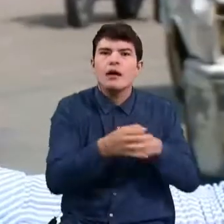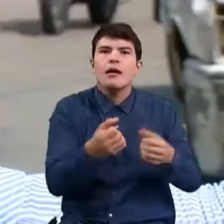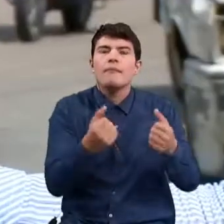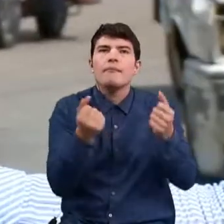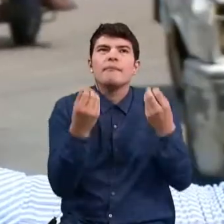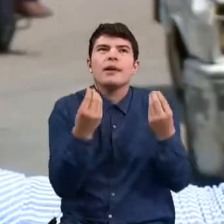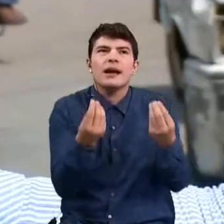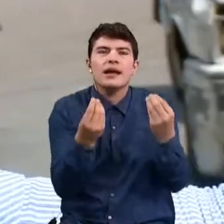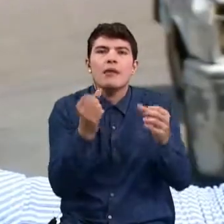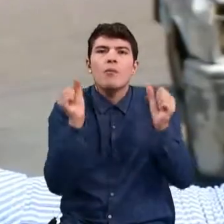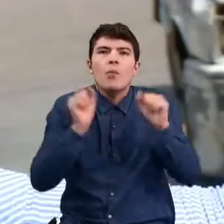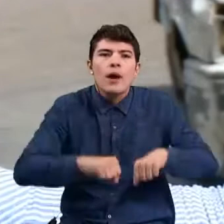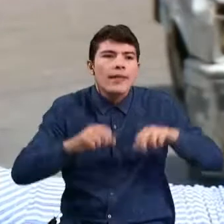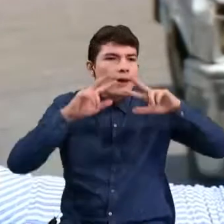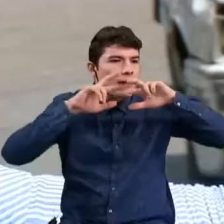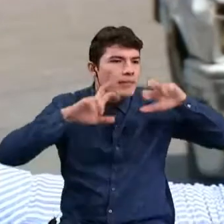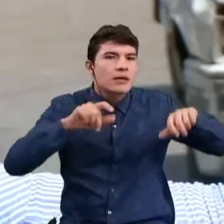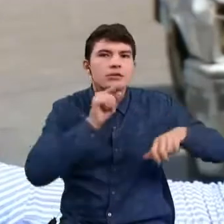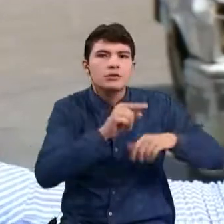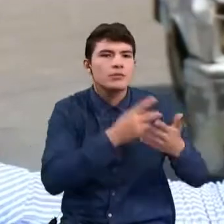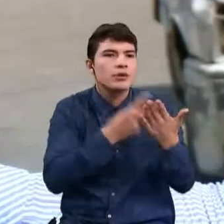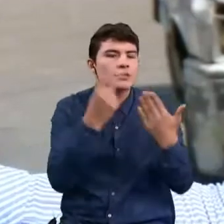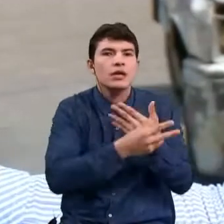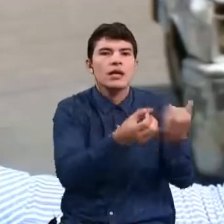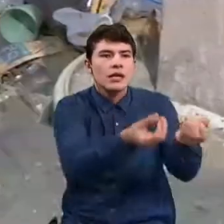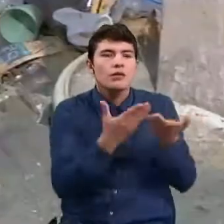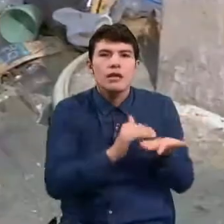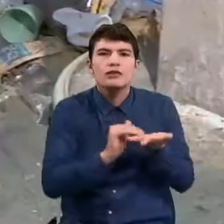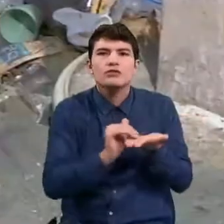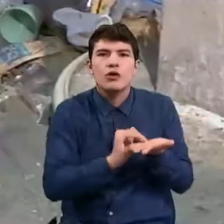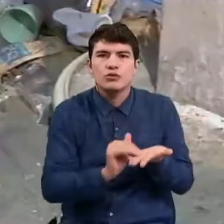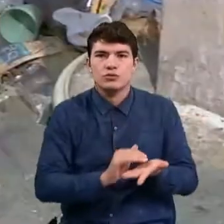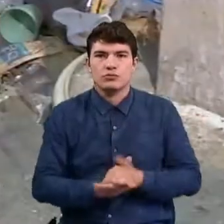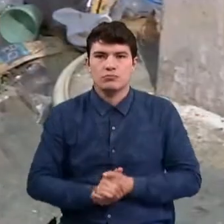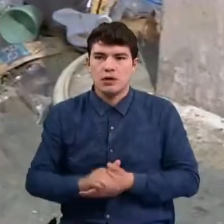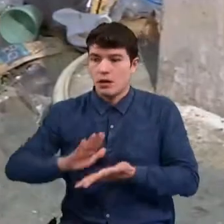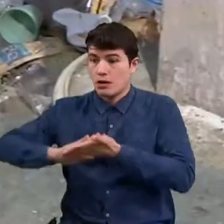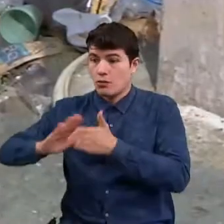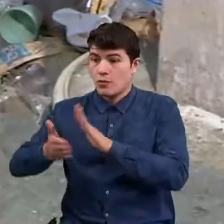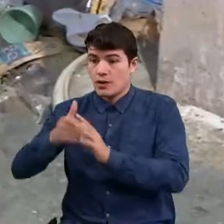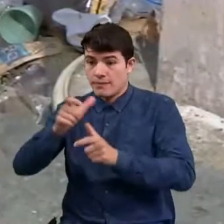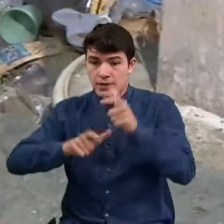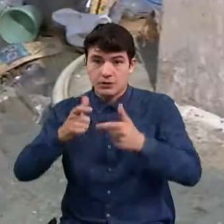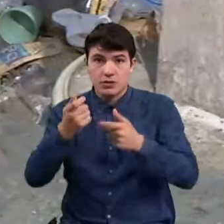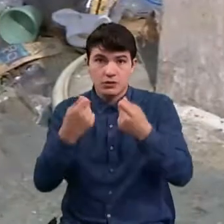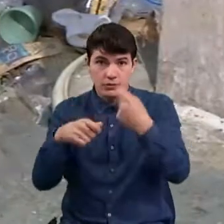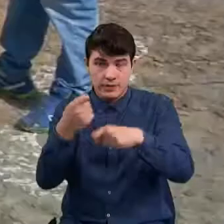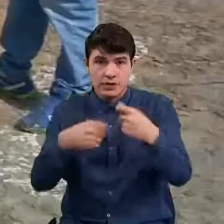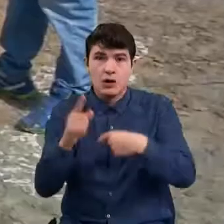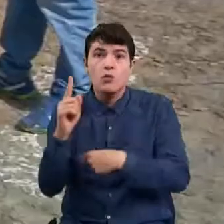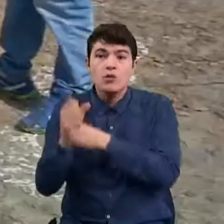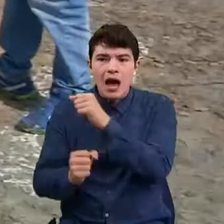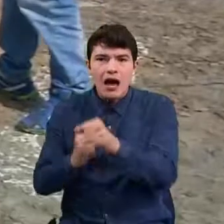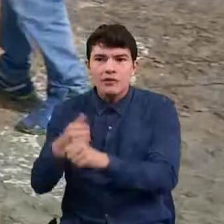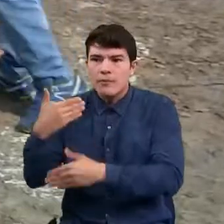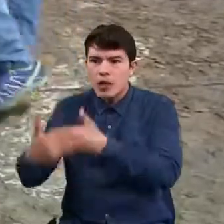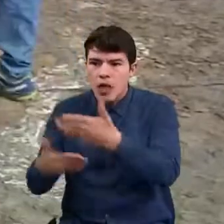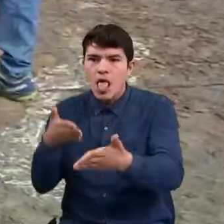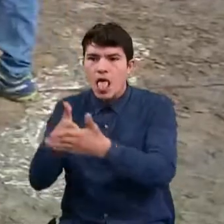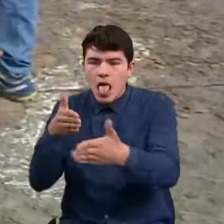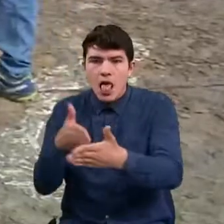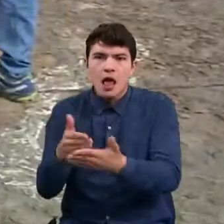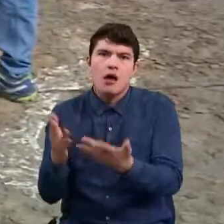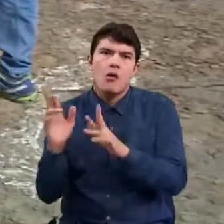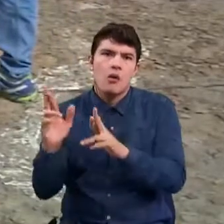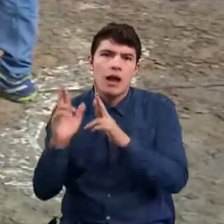que indaguen sobre este proyecto y nos den una pronta solución comunidad y comerciantes que llevan más de un año en este proceso espera que